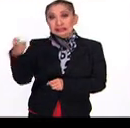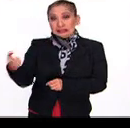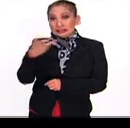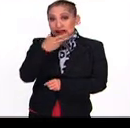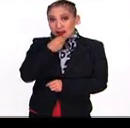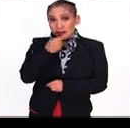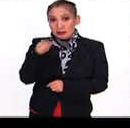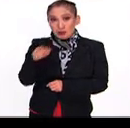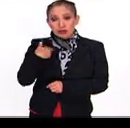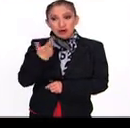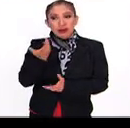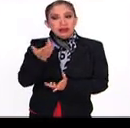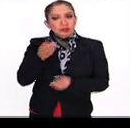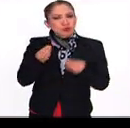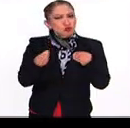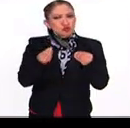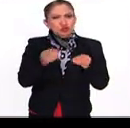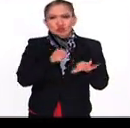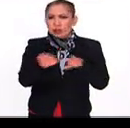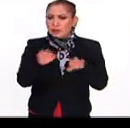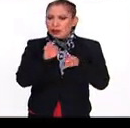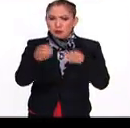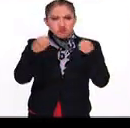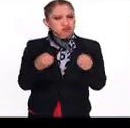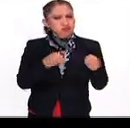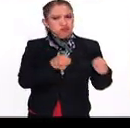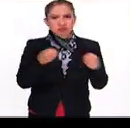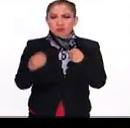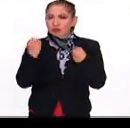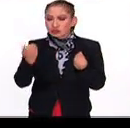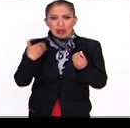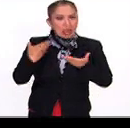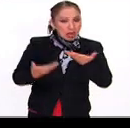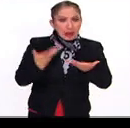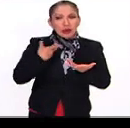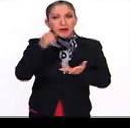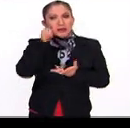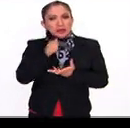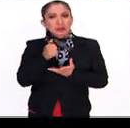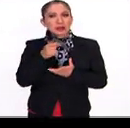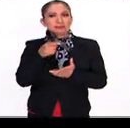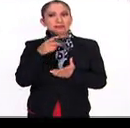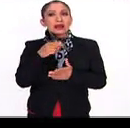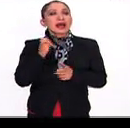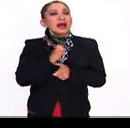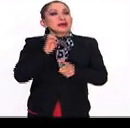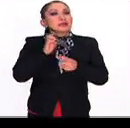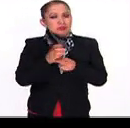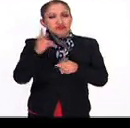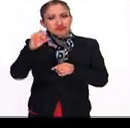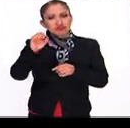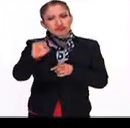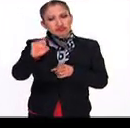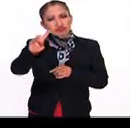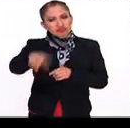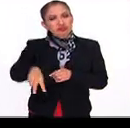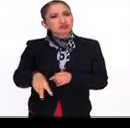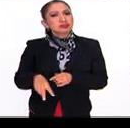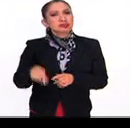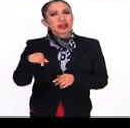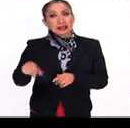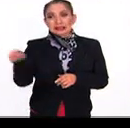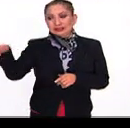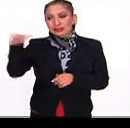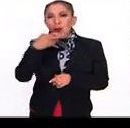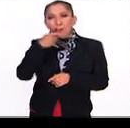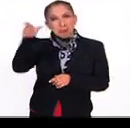que, como tiene mucho trabajo, tiene muchos encargos, está en una fuga hacia adelante. Entonces, efectivamente, él es